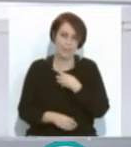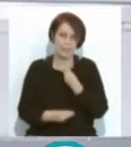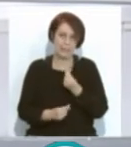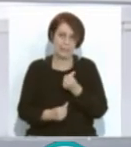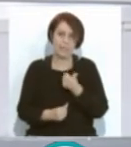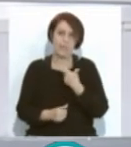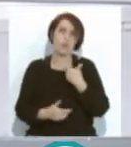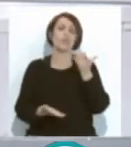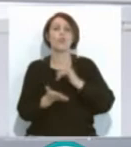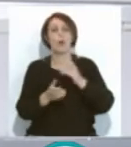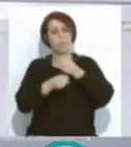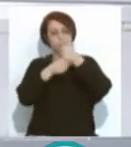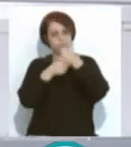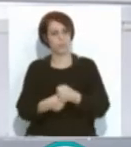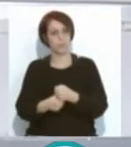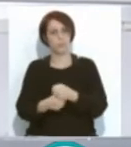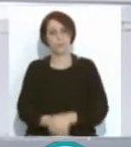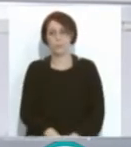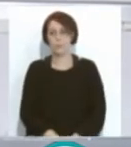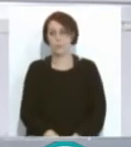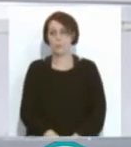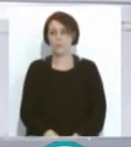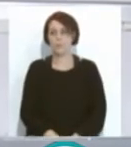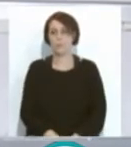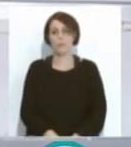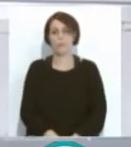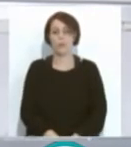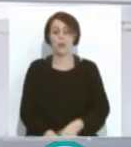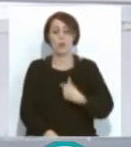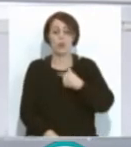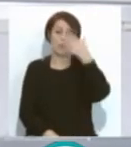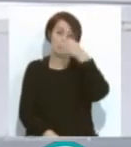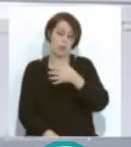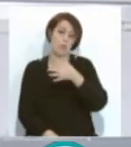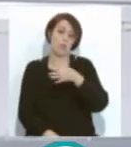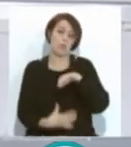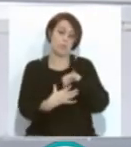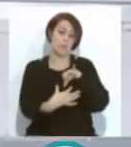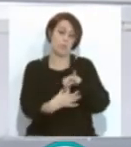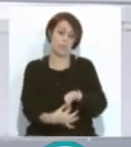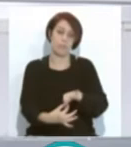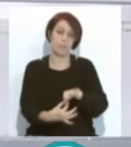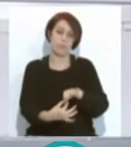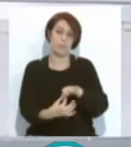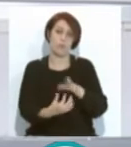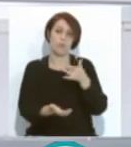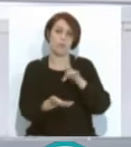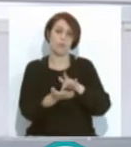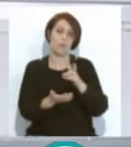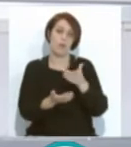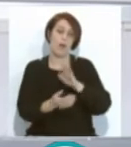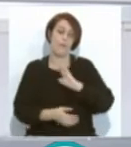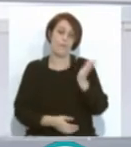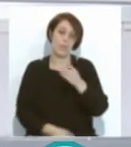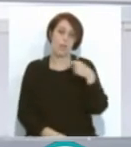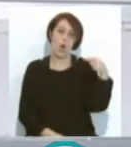cuando se consolide, así lo ponemos más fácil. Y bueno, creo que en ese aspecto le está pasando factura el